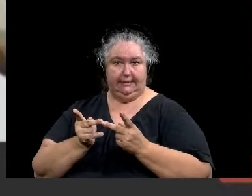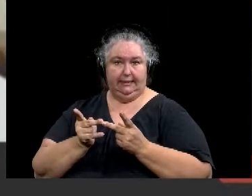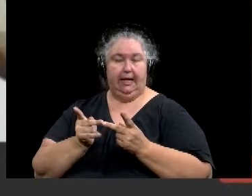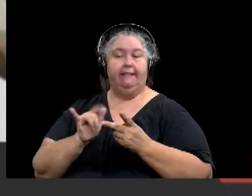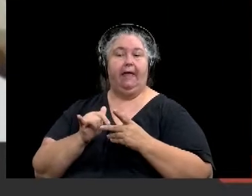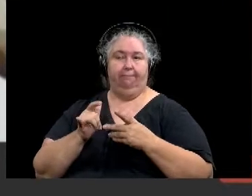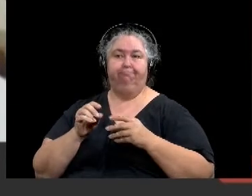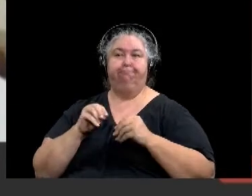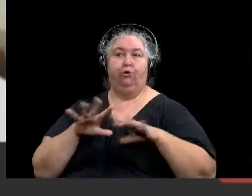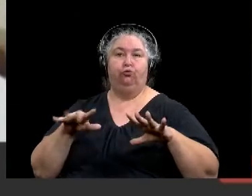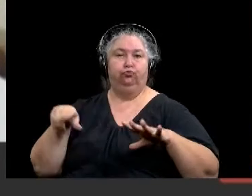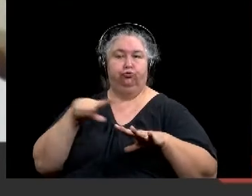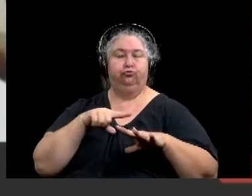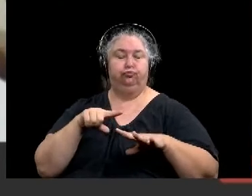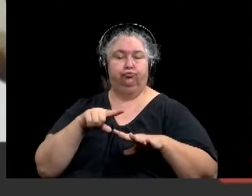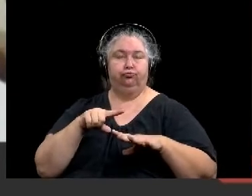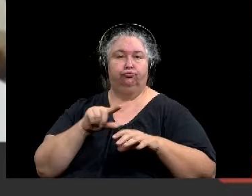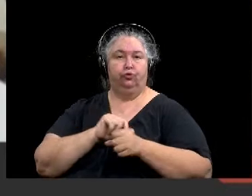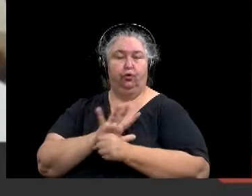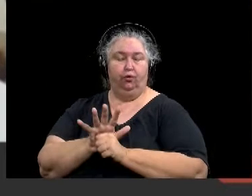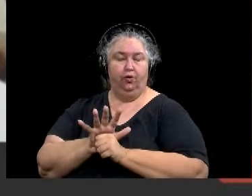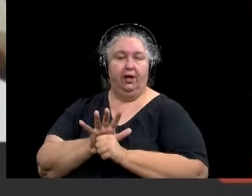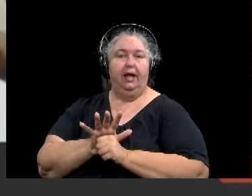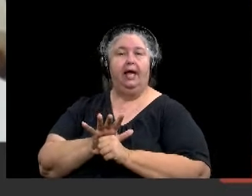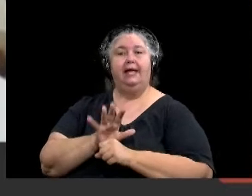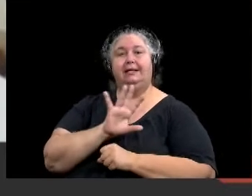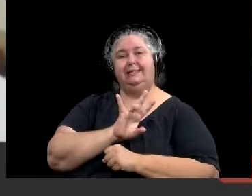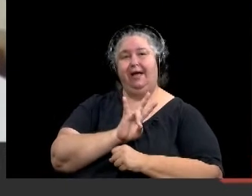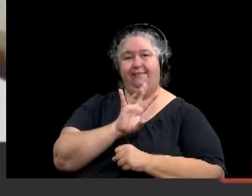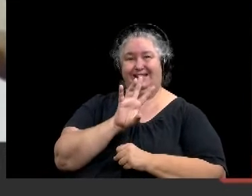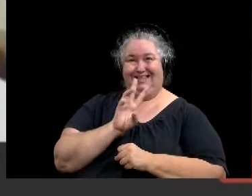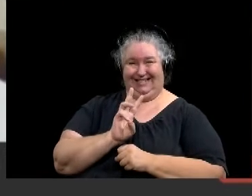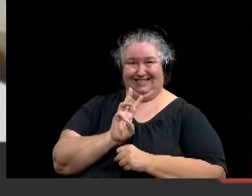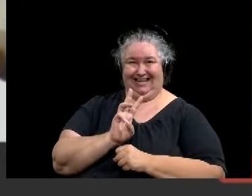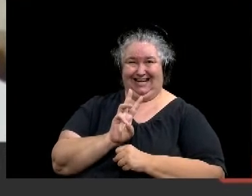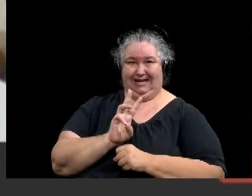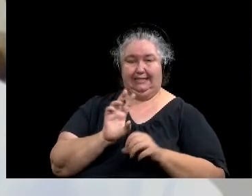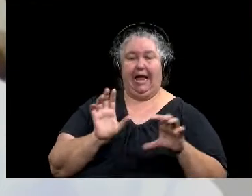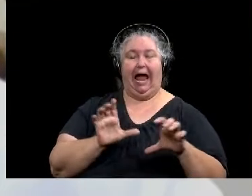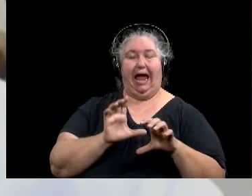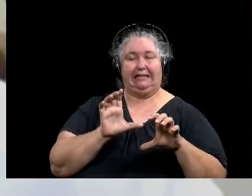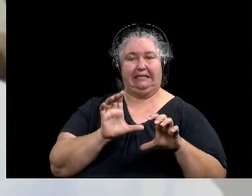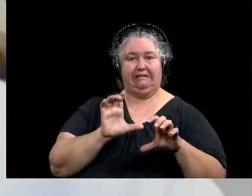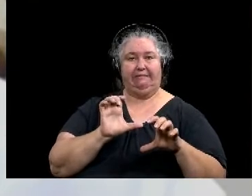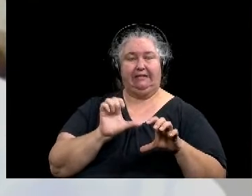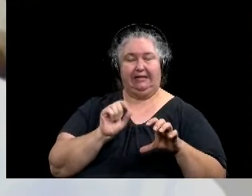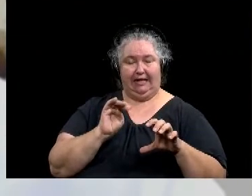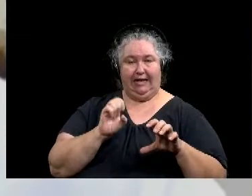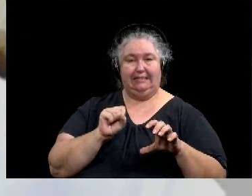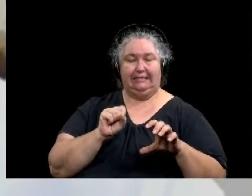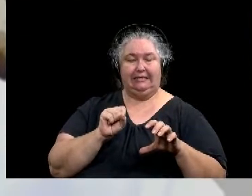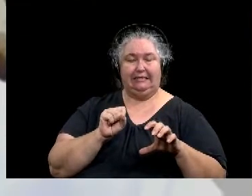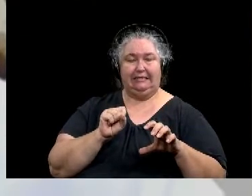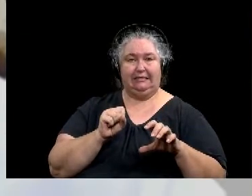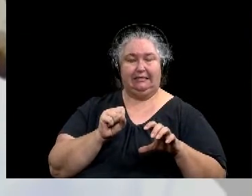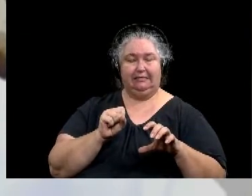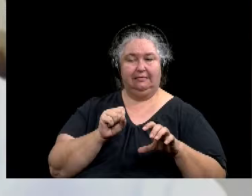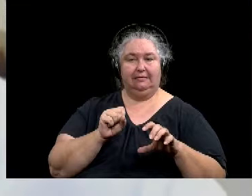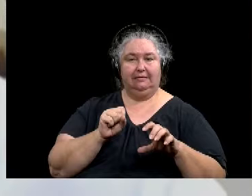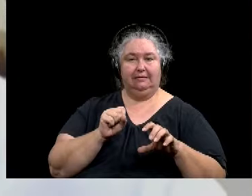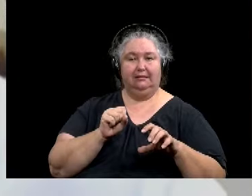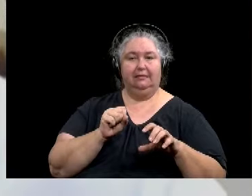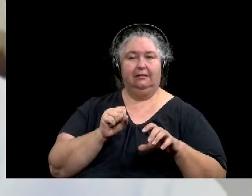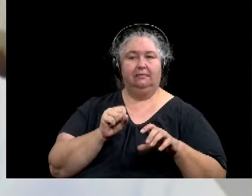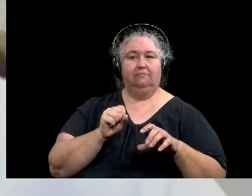nuestras facilidades 76 activos entre los pasillos entre los pacientes y